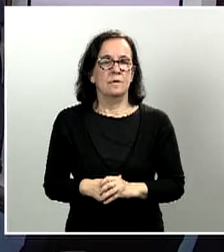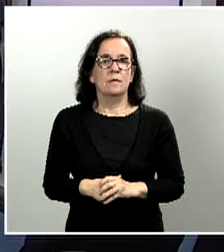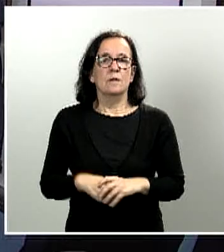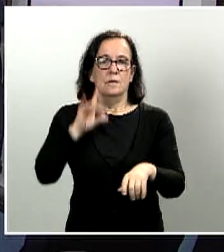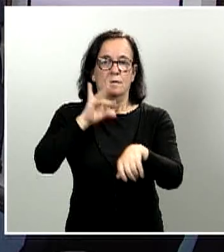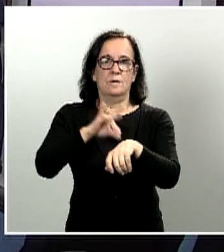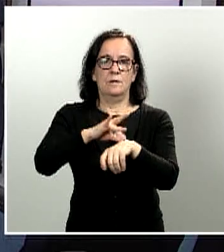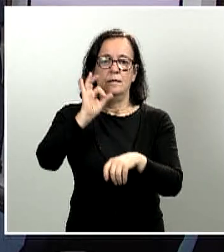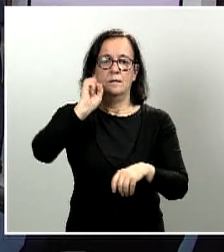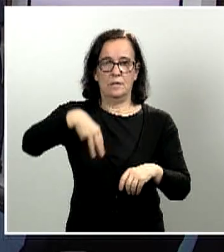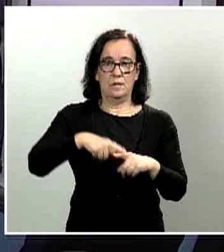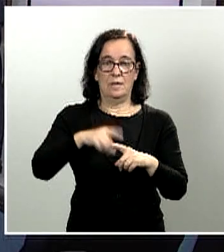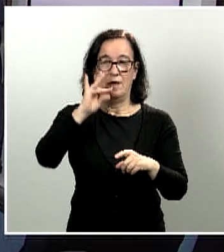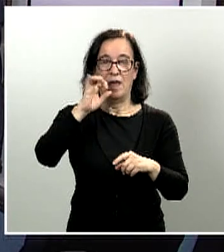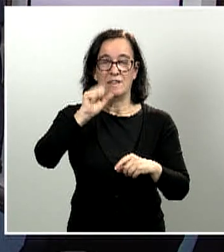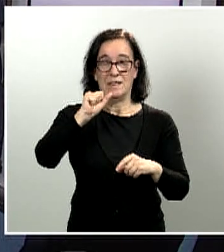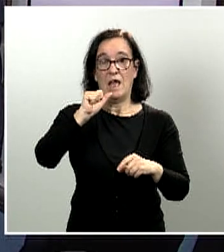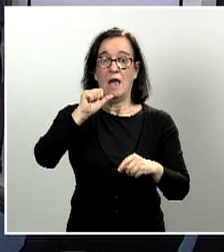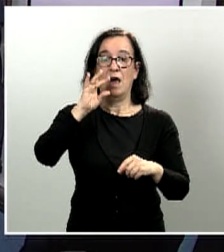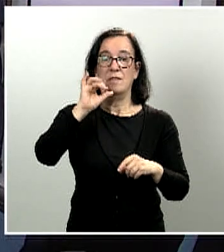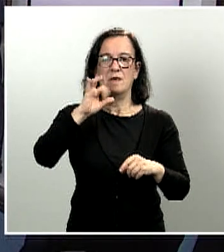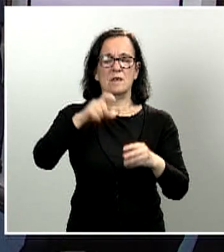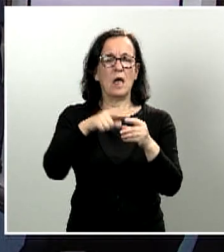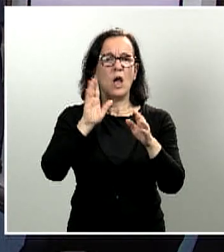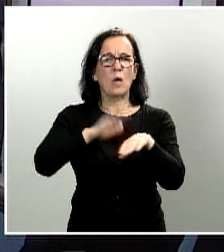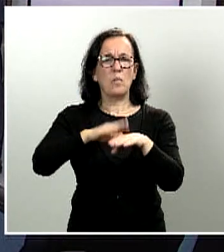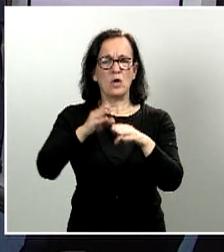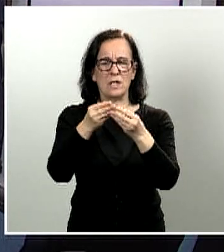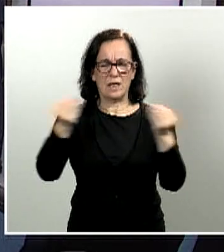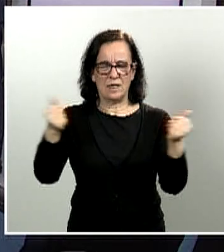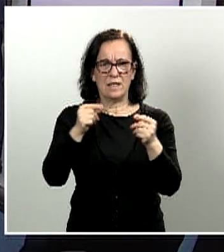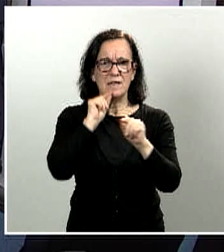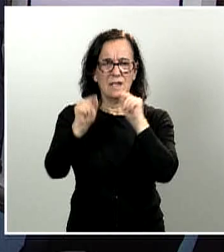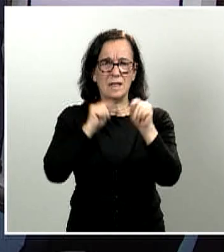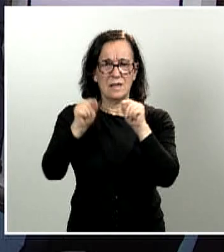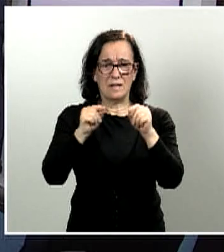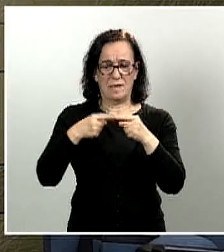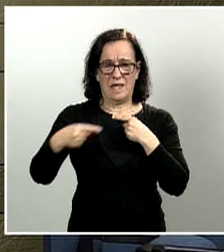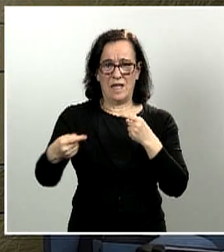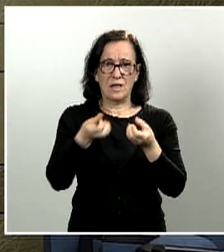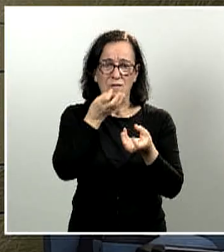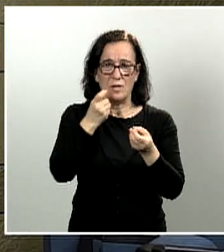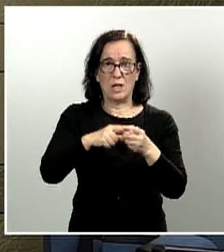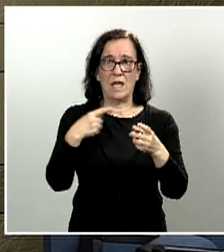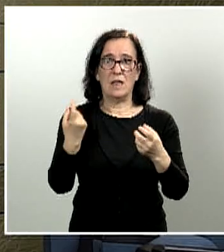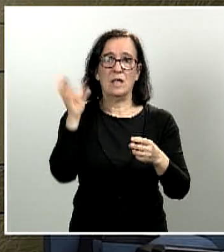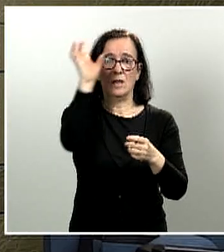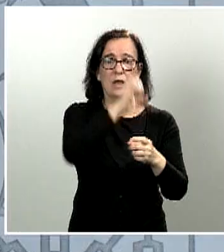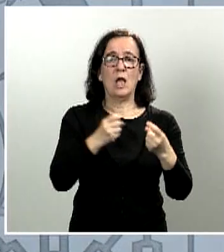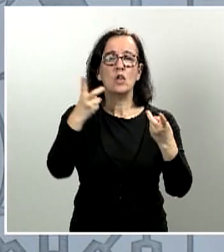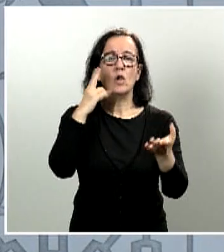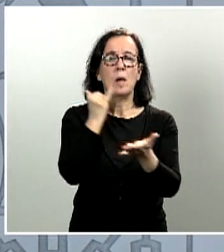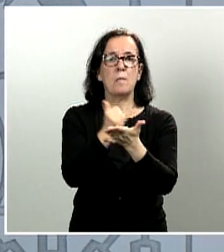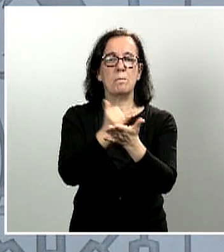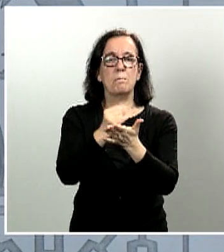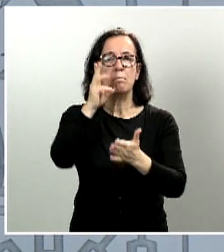Simón, datadista, le pregunta por qué ha desaparecido de la información epidemiológica diaria que deben dar las comunidades el número de pruebas PCR.